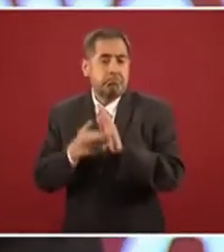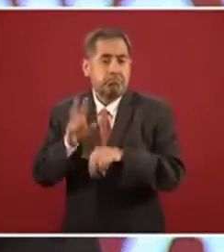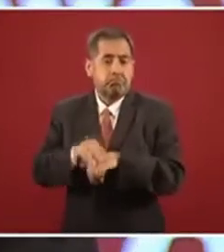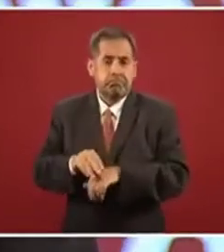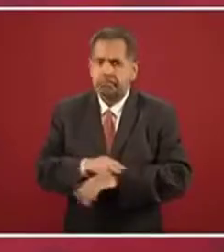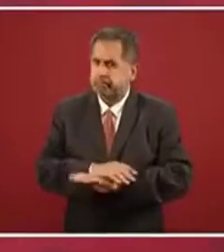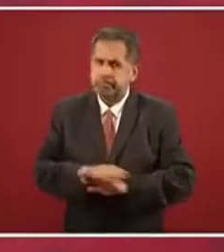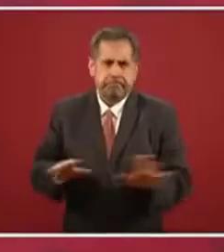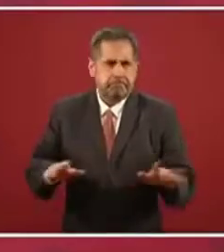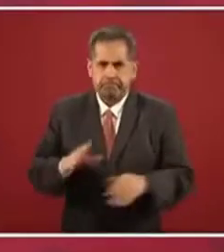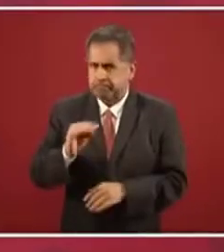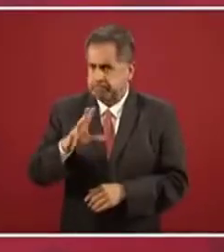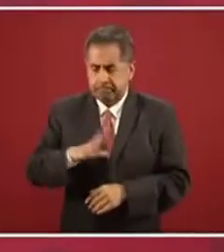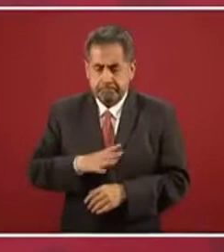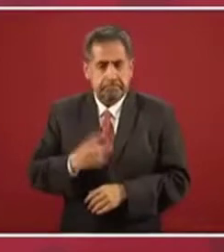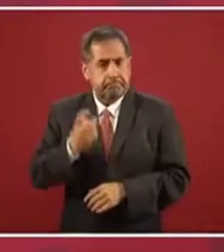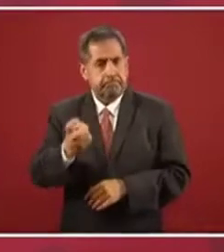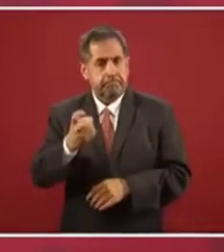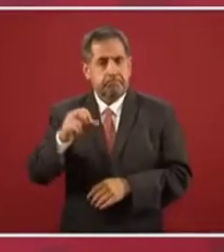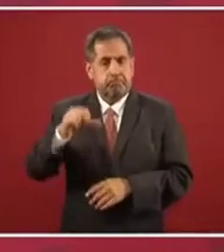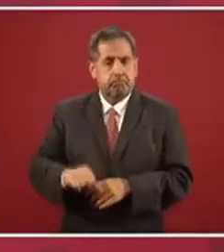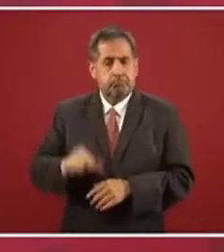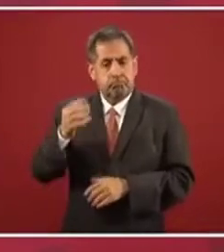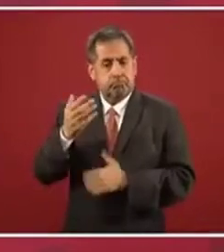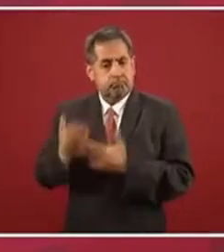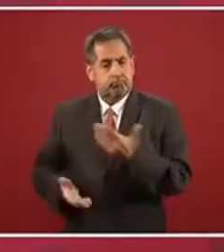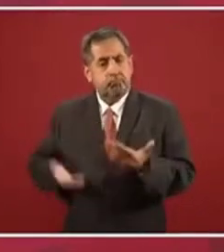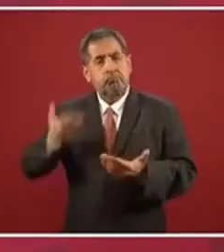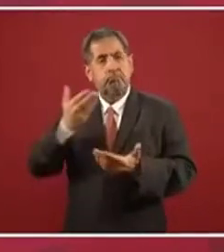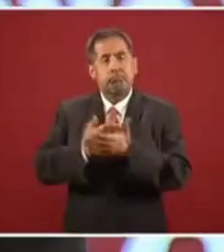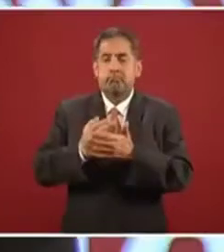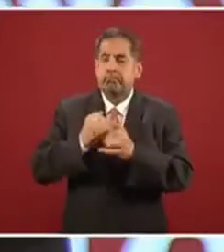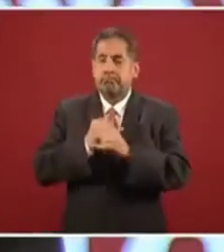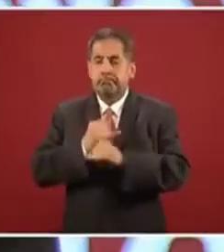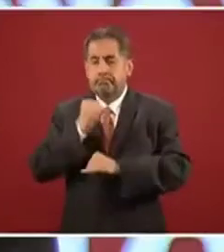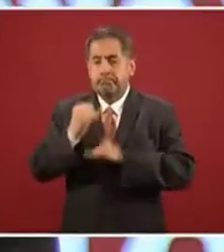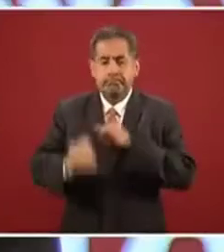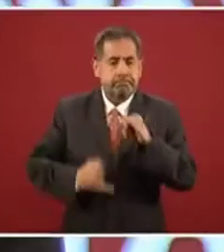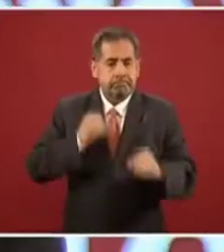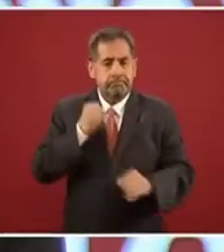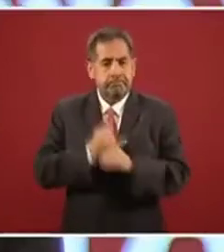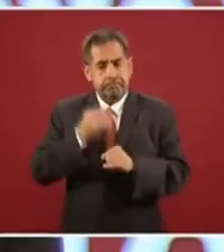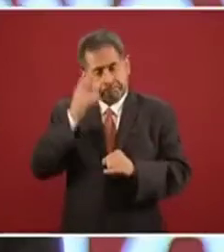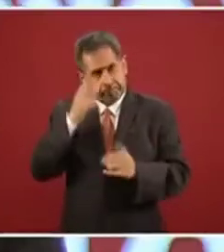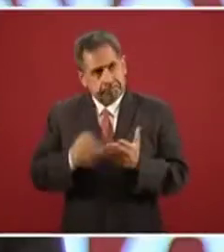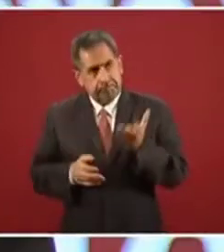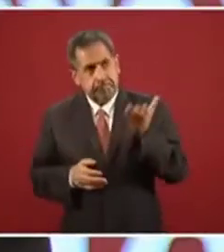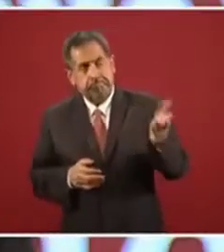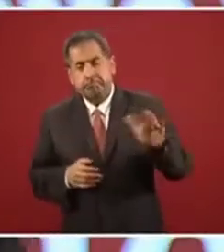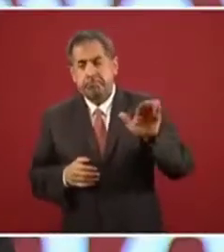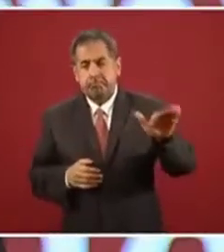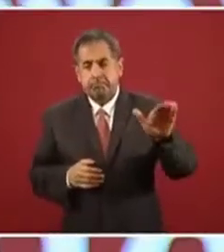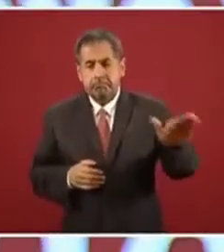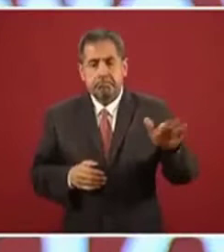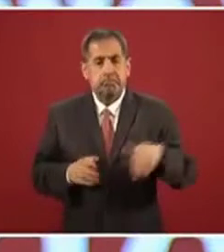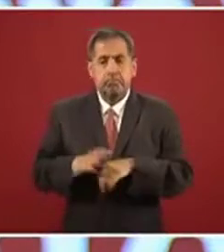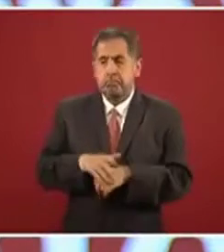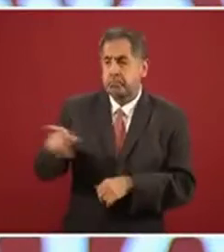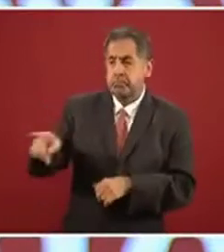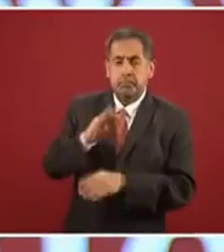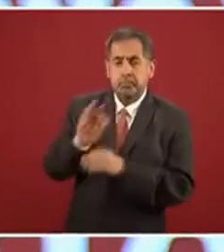decía yo, el día de hoy presentaremos este recurso ante la Corte Penal Internacional, por lo que consideramos un